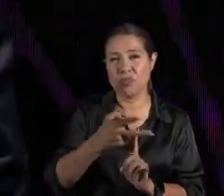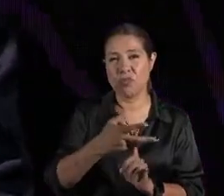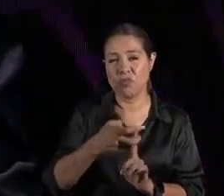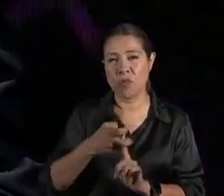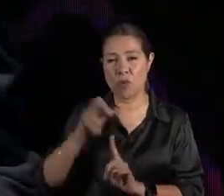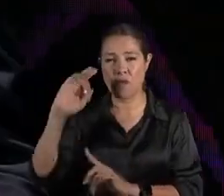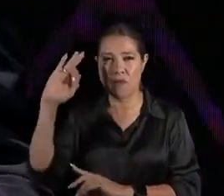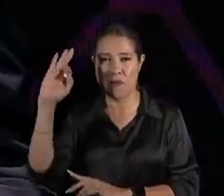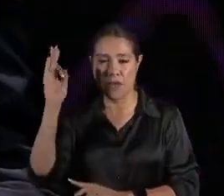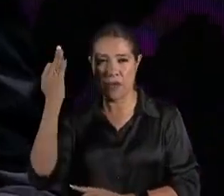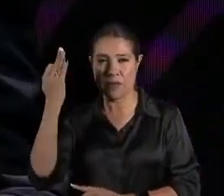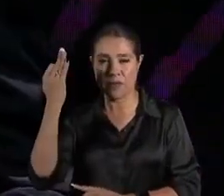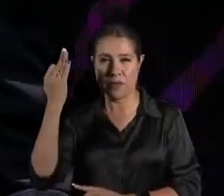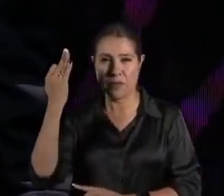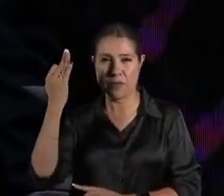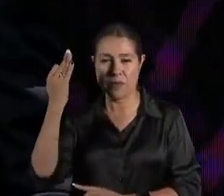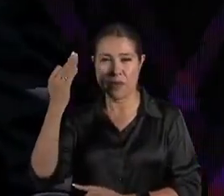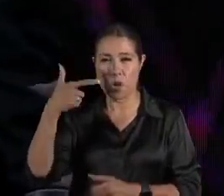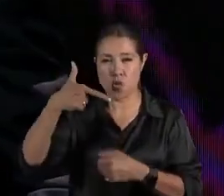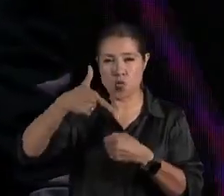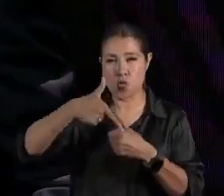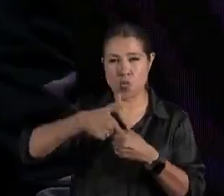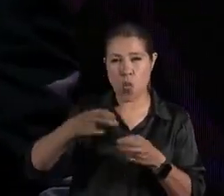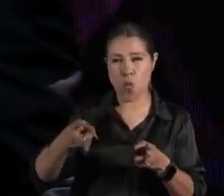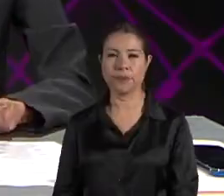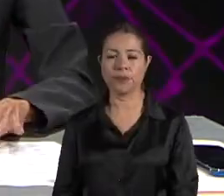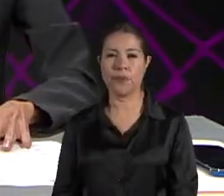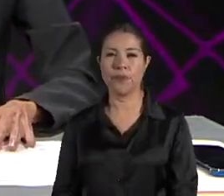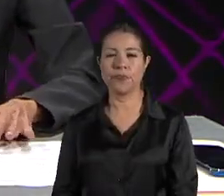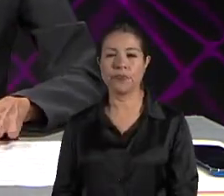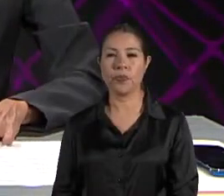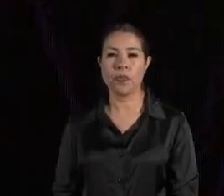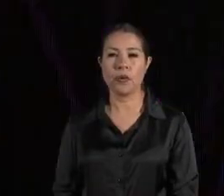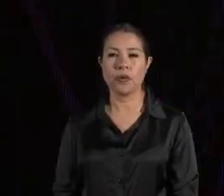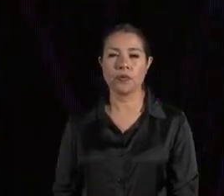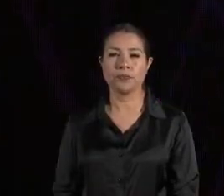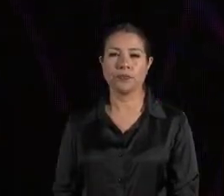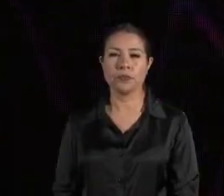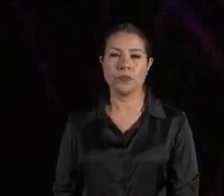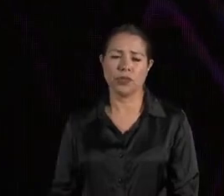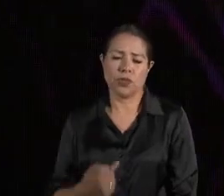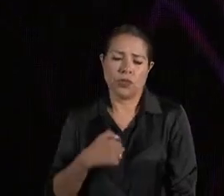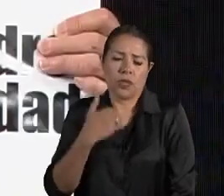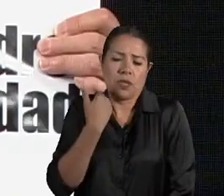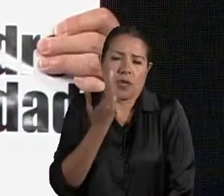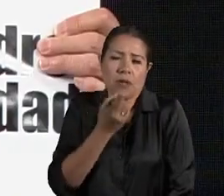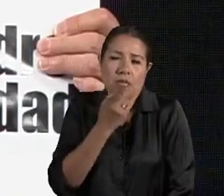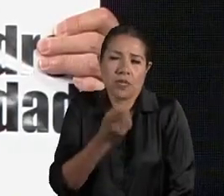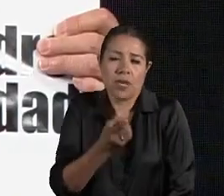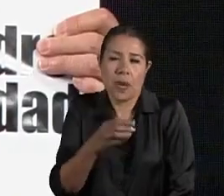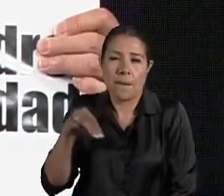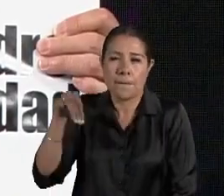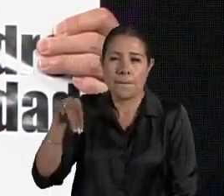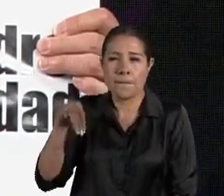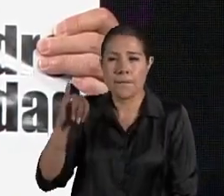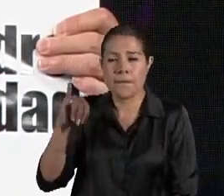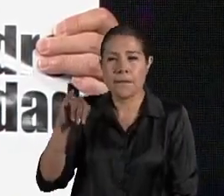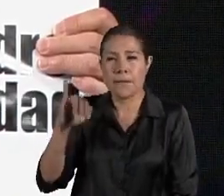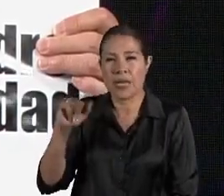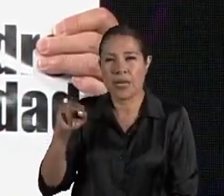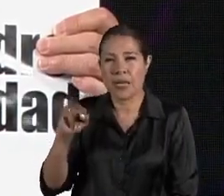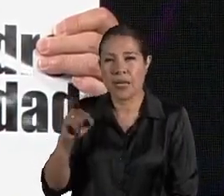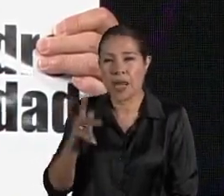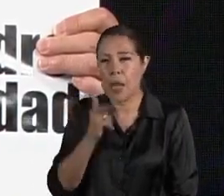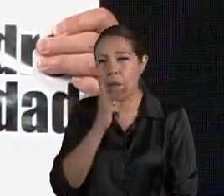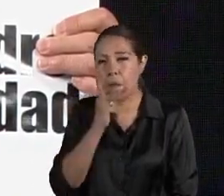orden federal, que es el combustible, el robo combustible. Pues solo comentarle al padre de